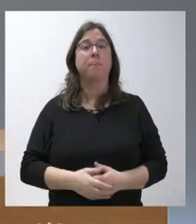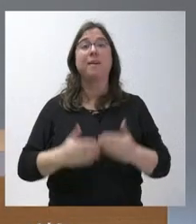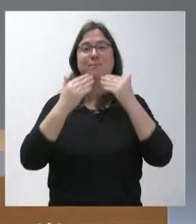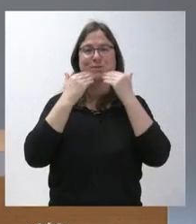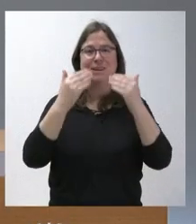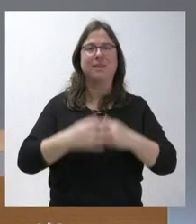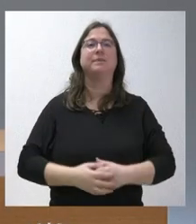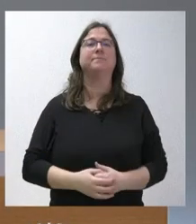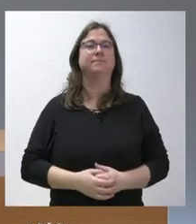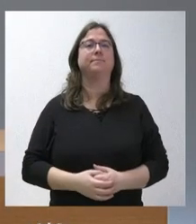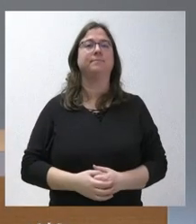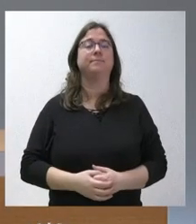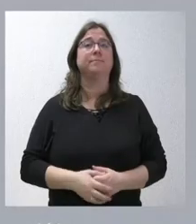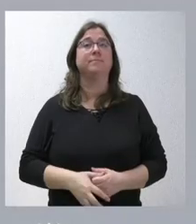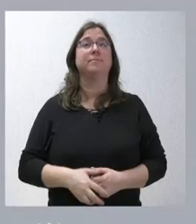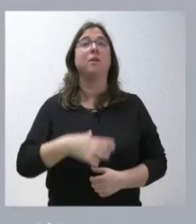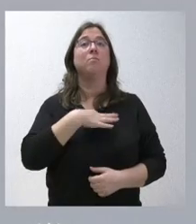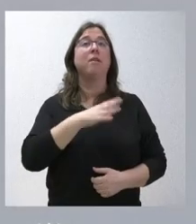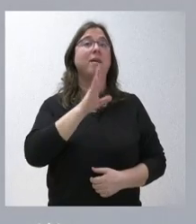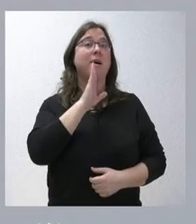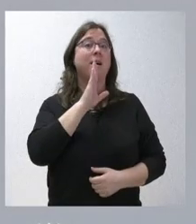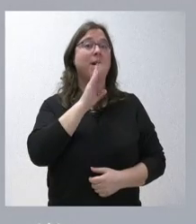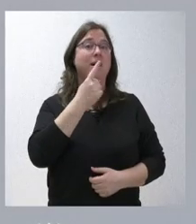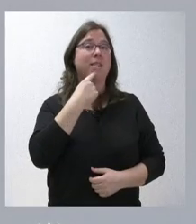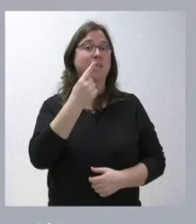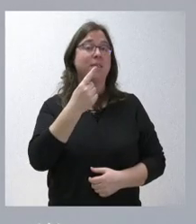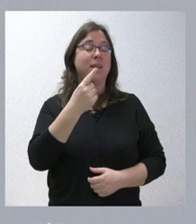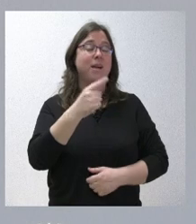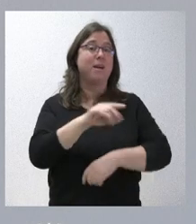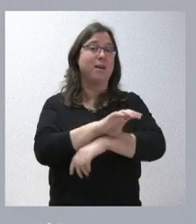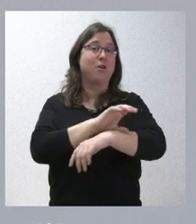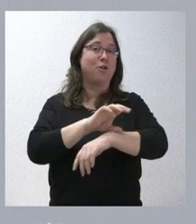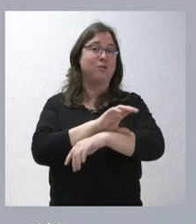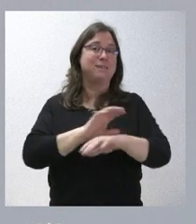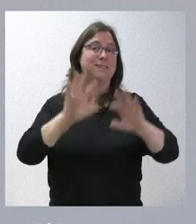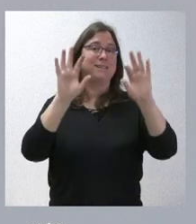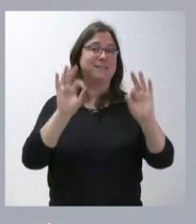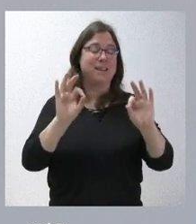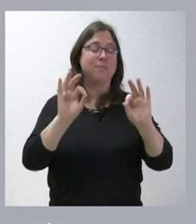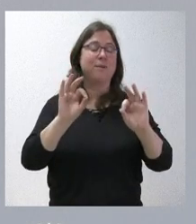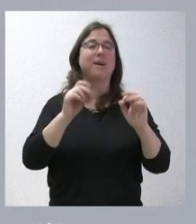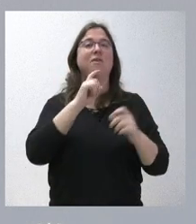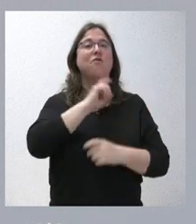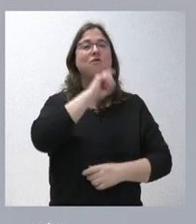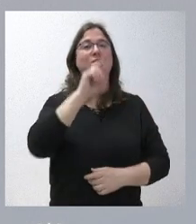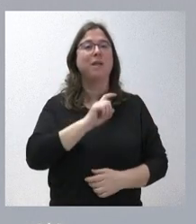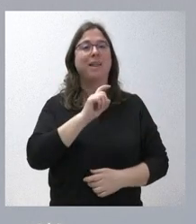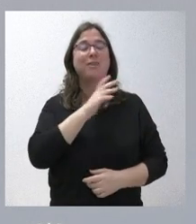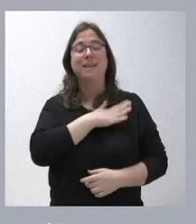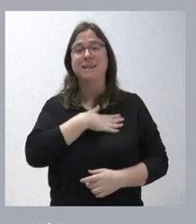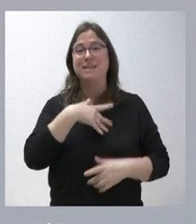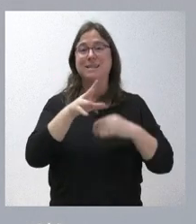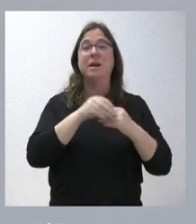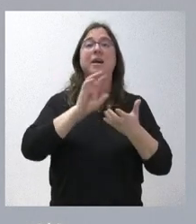gracias quizá como invitaba antes el consejero a puntualizar sobre todo en lo que tiene que ver con los centes institucionales efectivamente